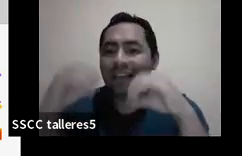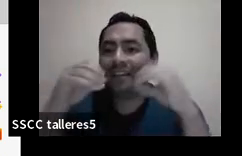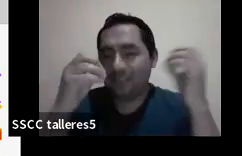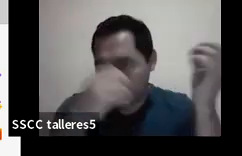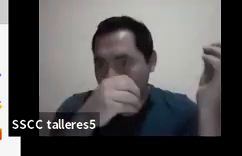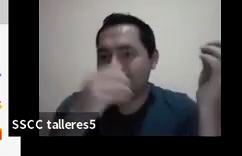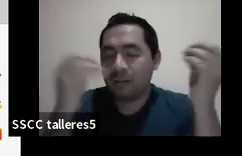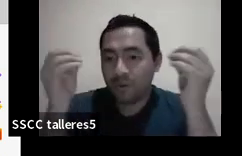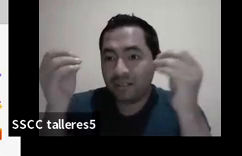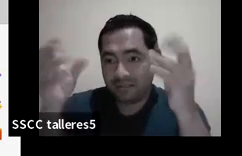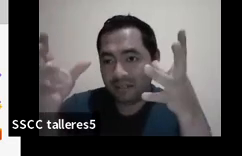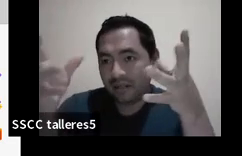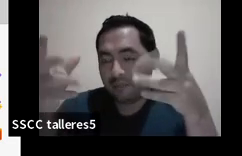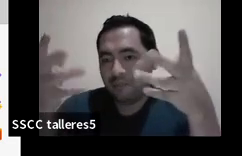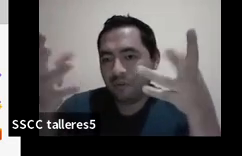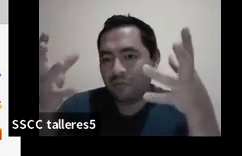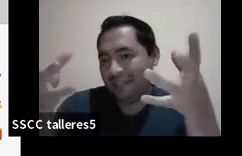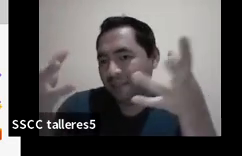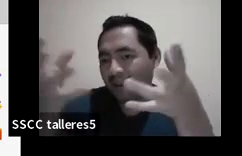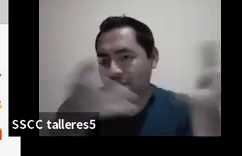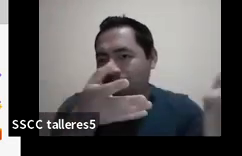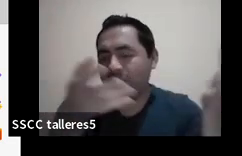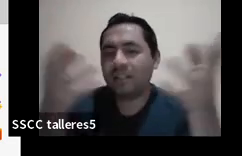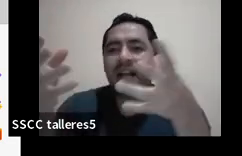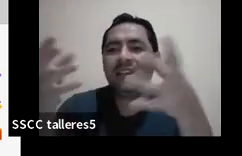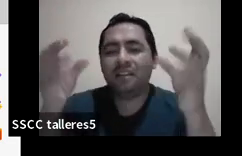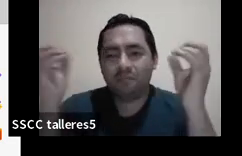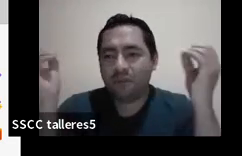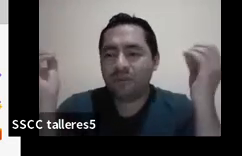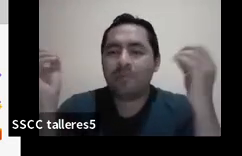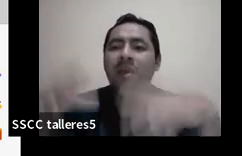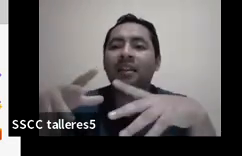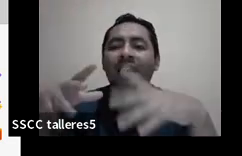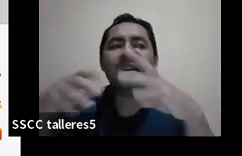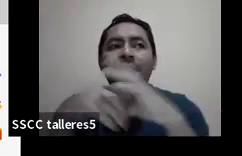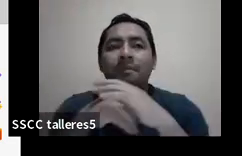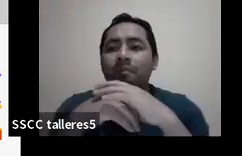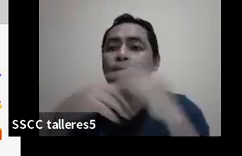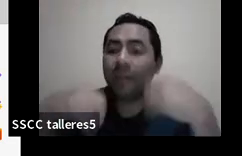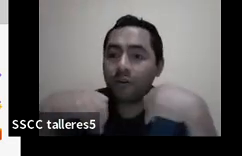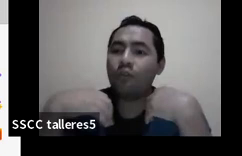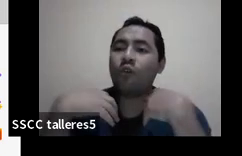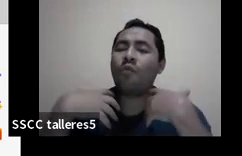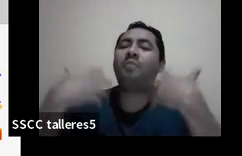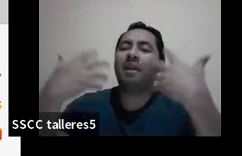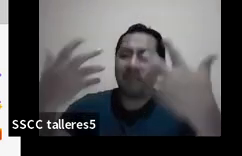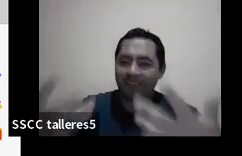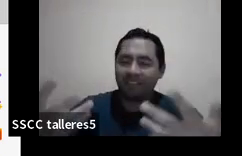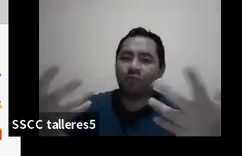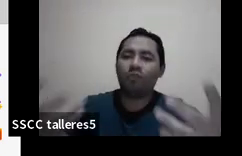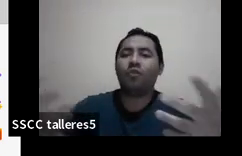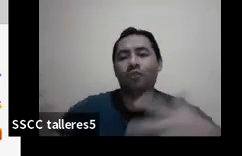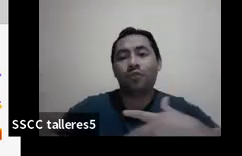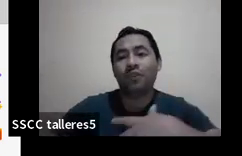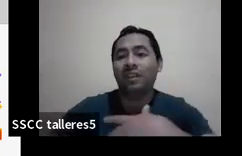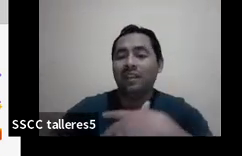El caldo de gallina es que sí, le pones lo principal, obviamente la gallina, pones una pierna de gallina, pero lo